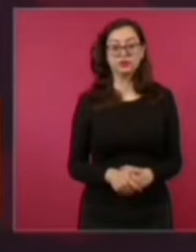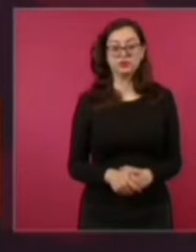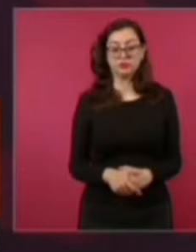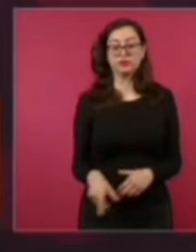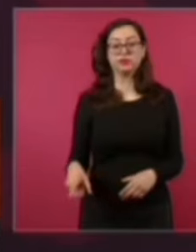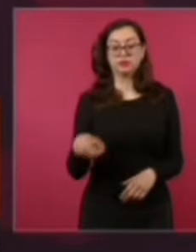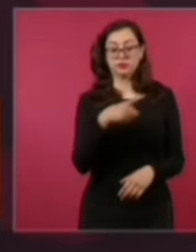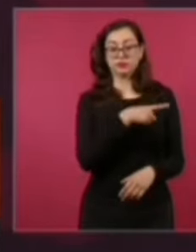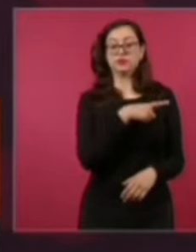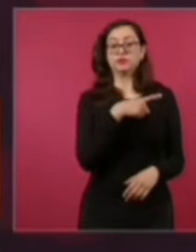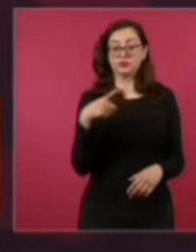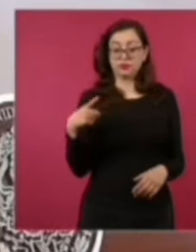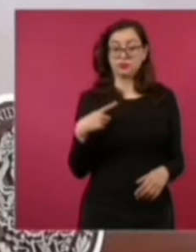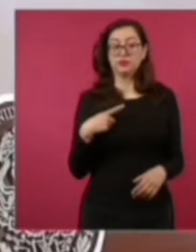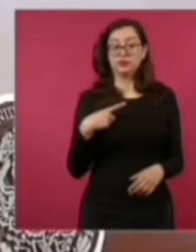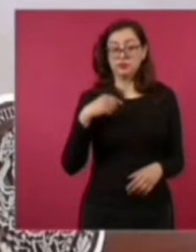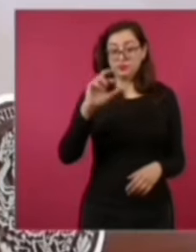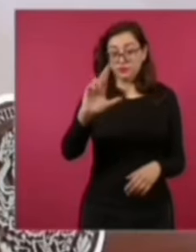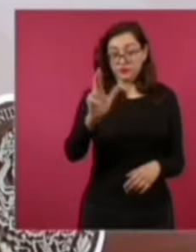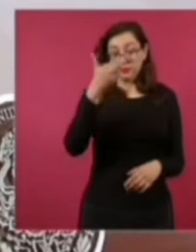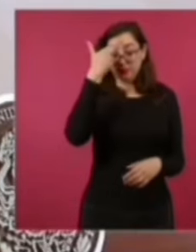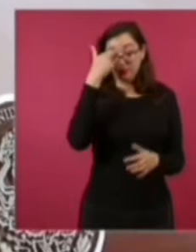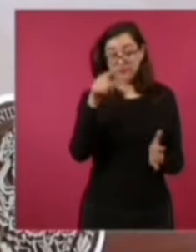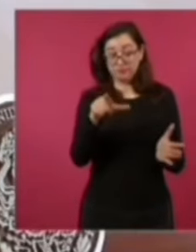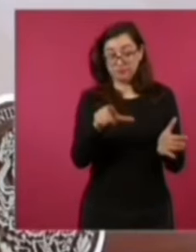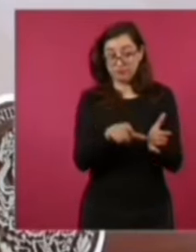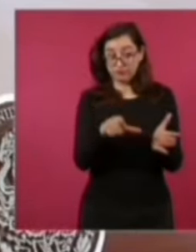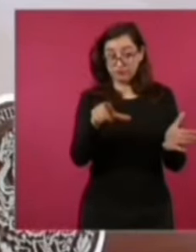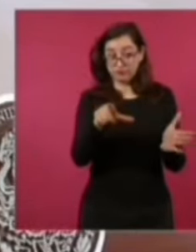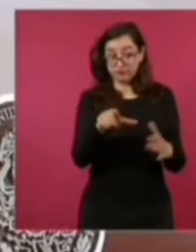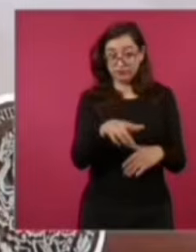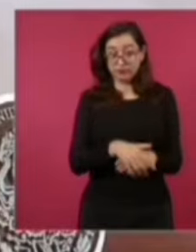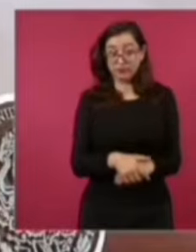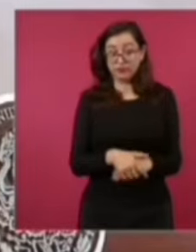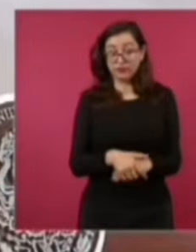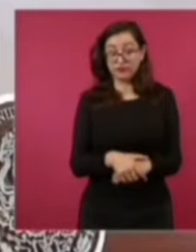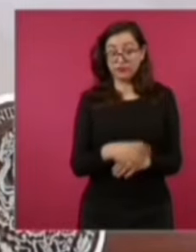lección de hace mes y medio.